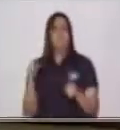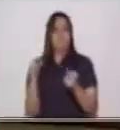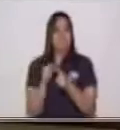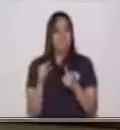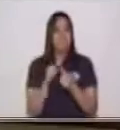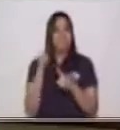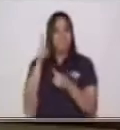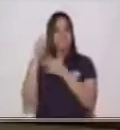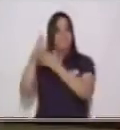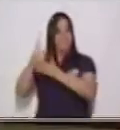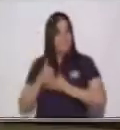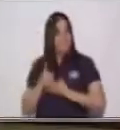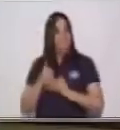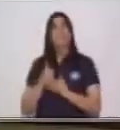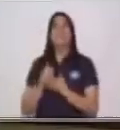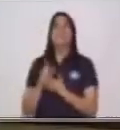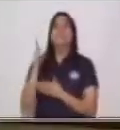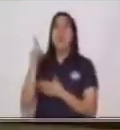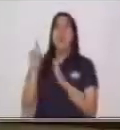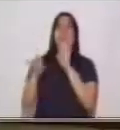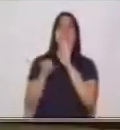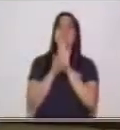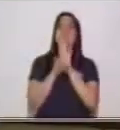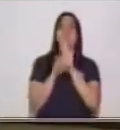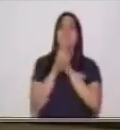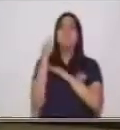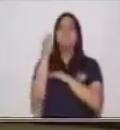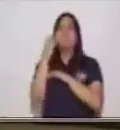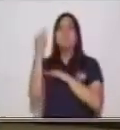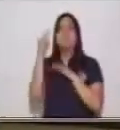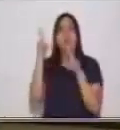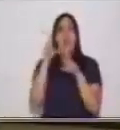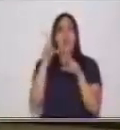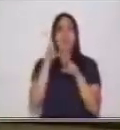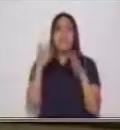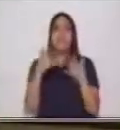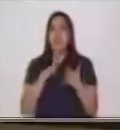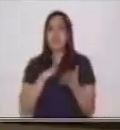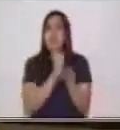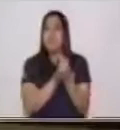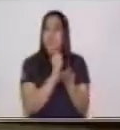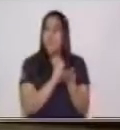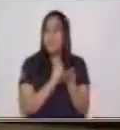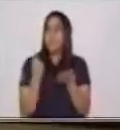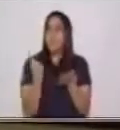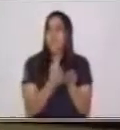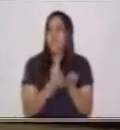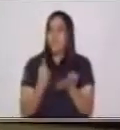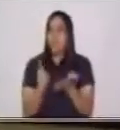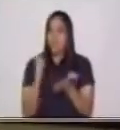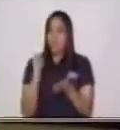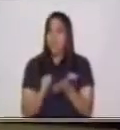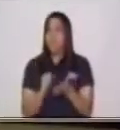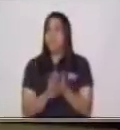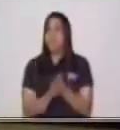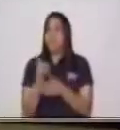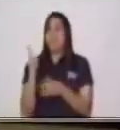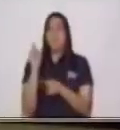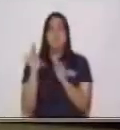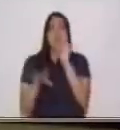vas a ayudar a identificar qué letra debemos colocar en cada espacio. Estas son